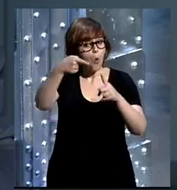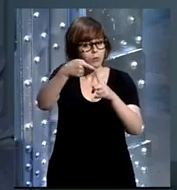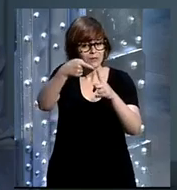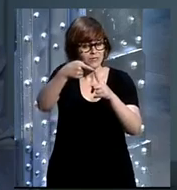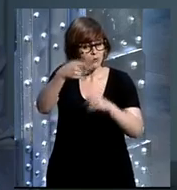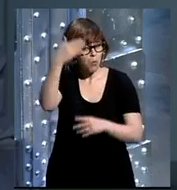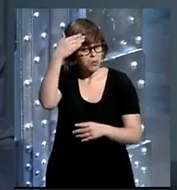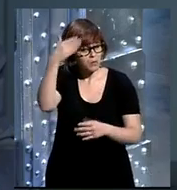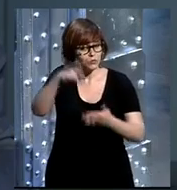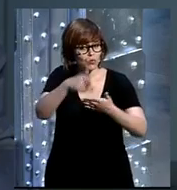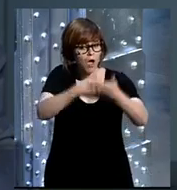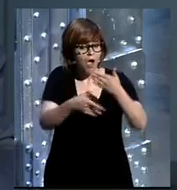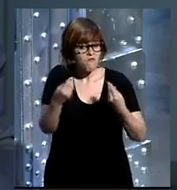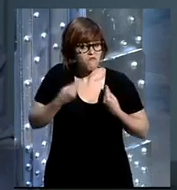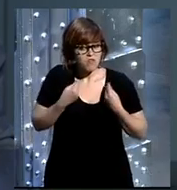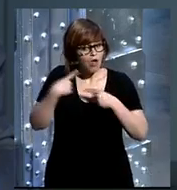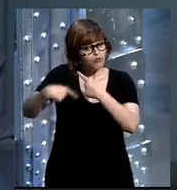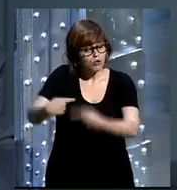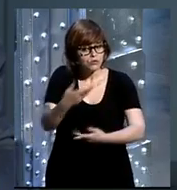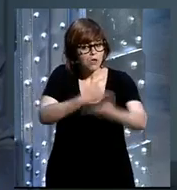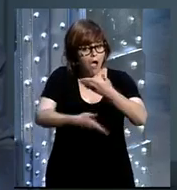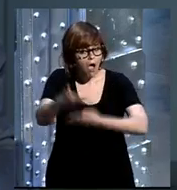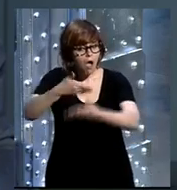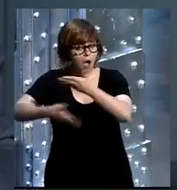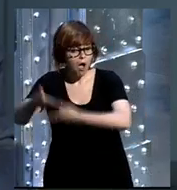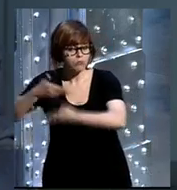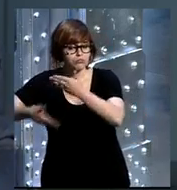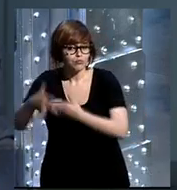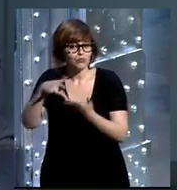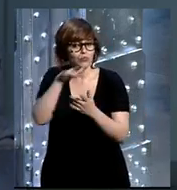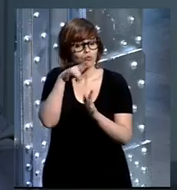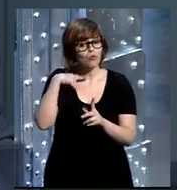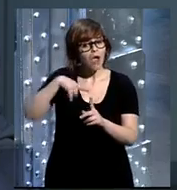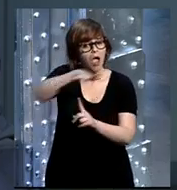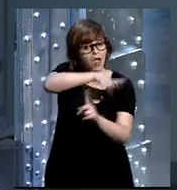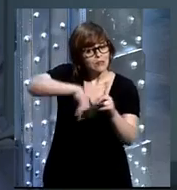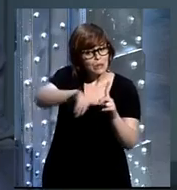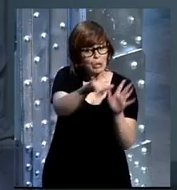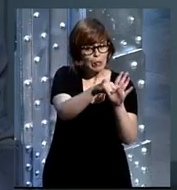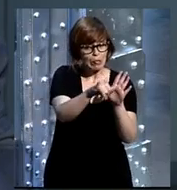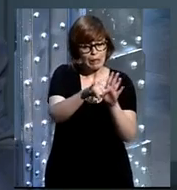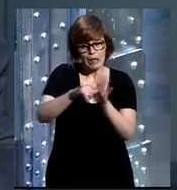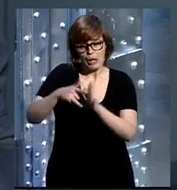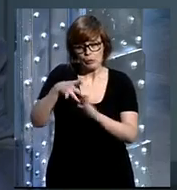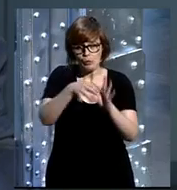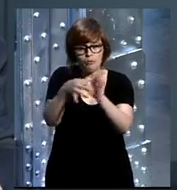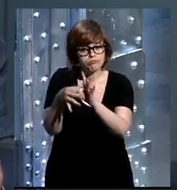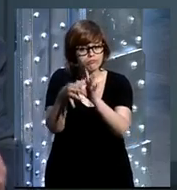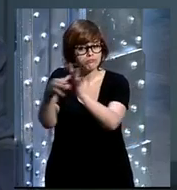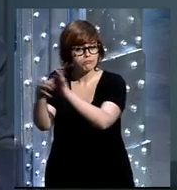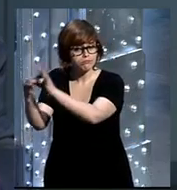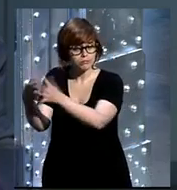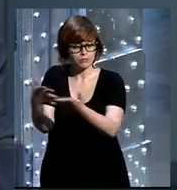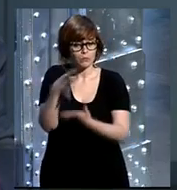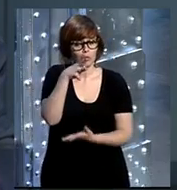compartir datos de la vida misma, personales, en nuestro círculo de amistades, de relaciones, etcétera, etcétera, ¿no? O sea, está en